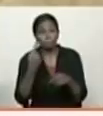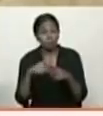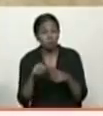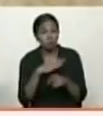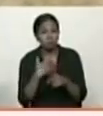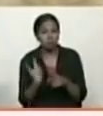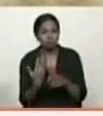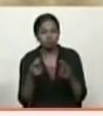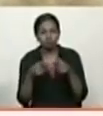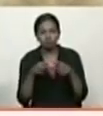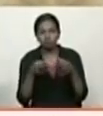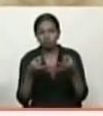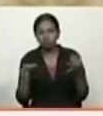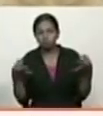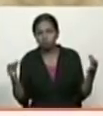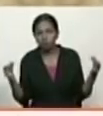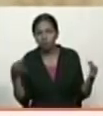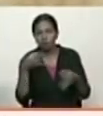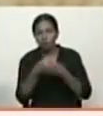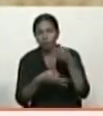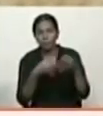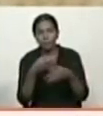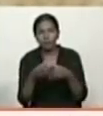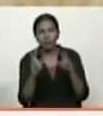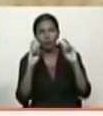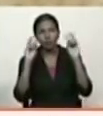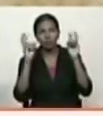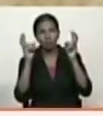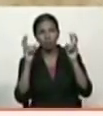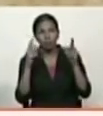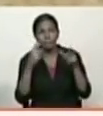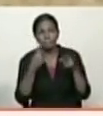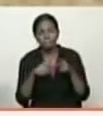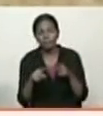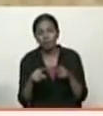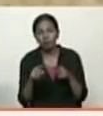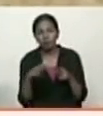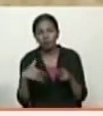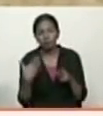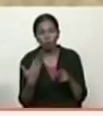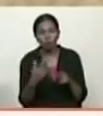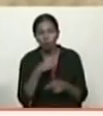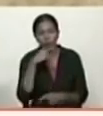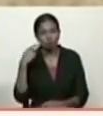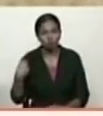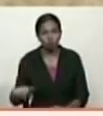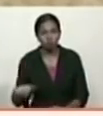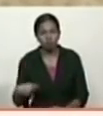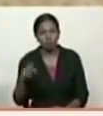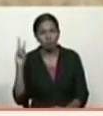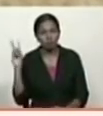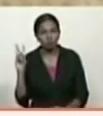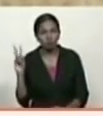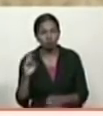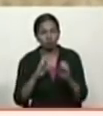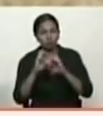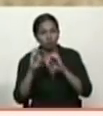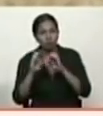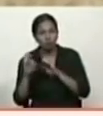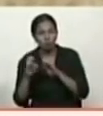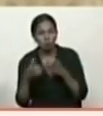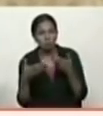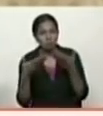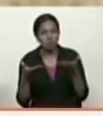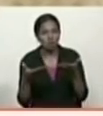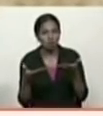quisiera que nos ampliara sobre este tema, pero si desde la Comisión Mixta de Alto Nivel Rusia-Venezuela se evaluó la oferta